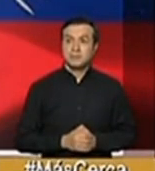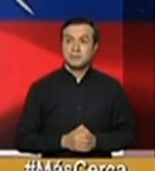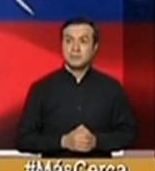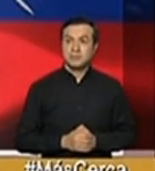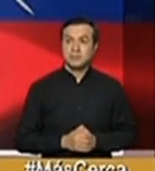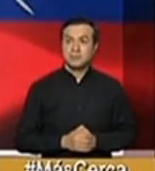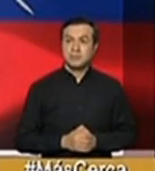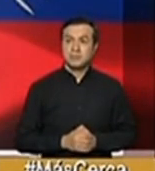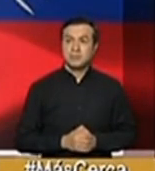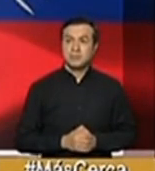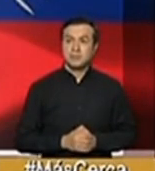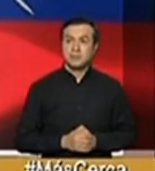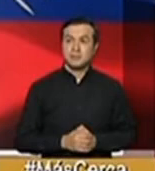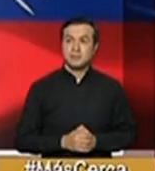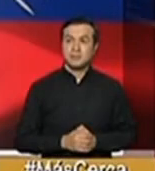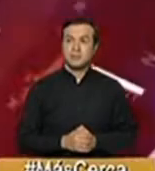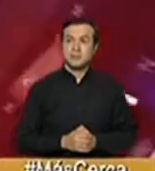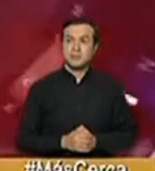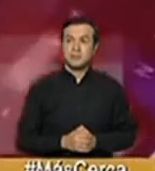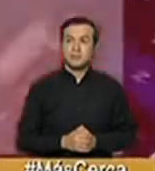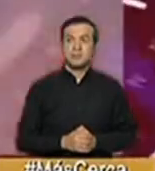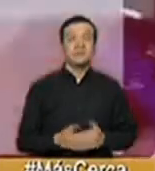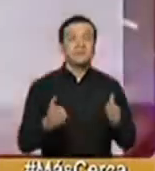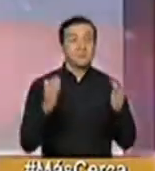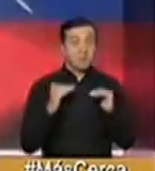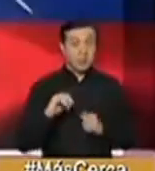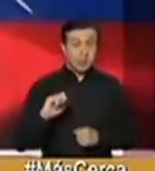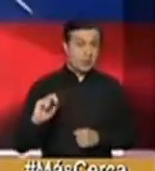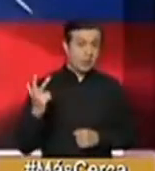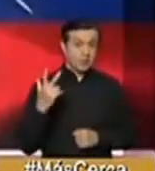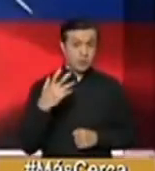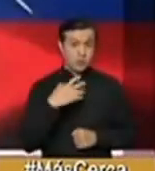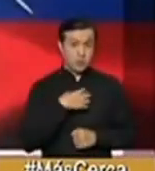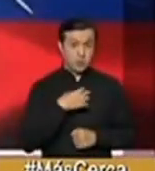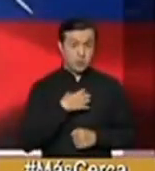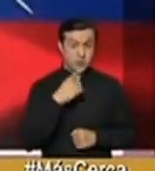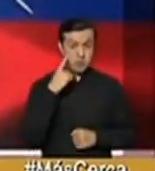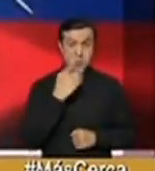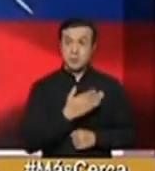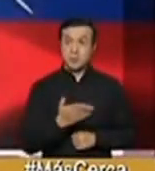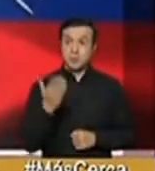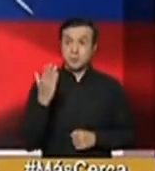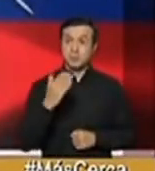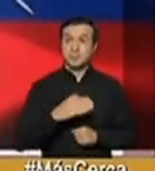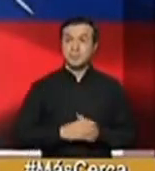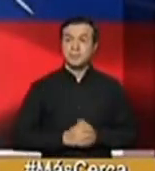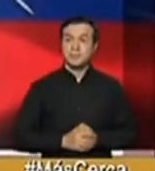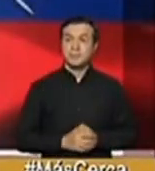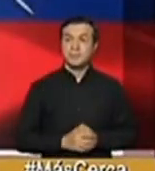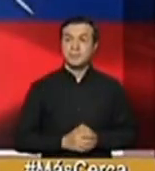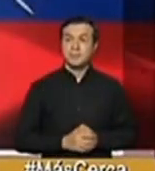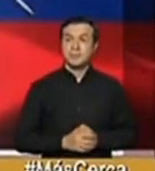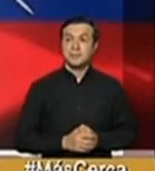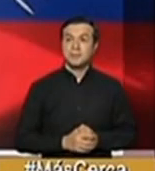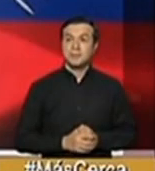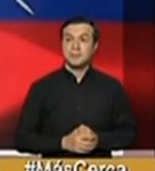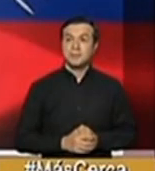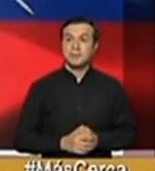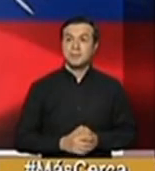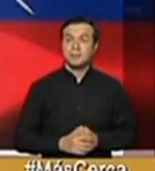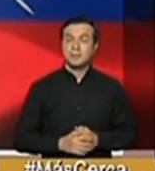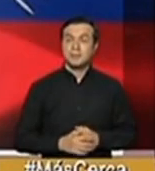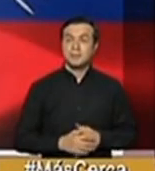masculino en relevo 4x100. En bronce los deportistas galardonados fueron Roberto Chalá 100 metros